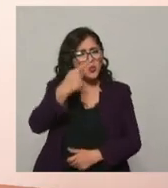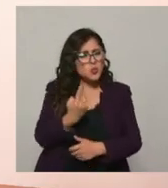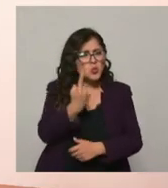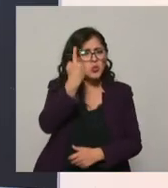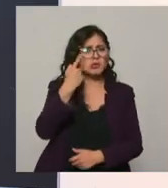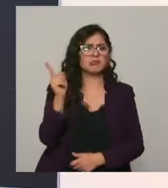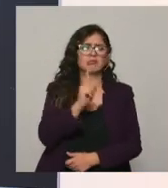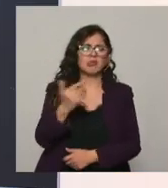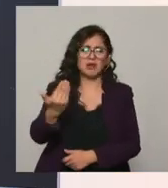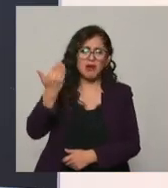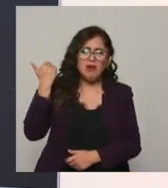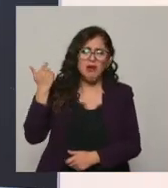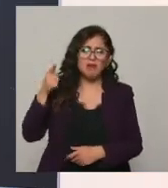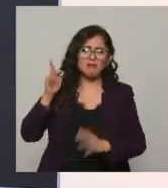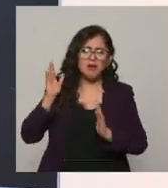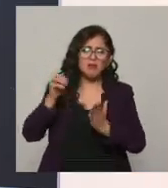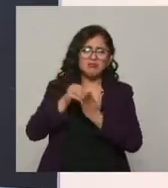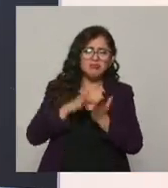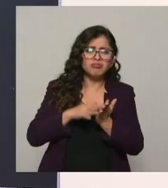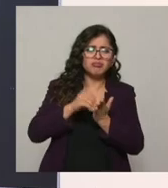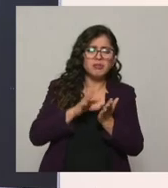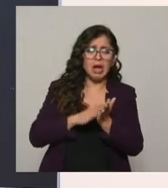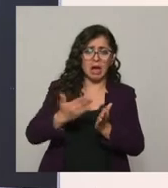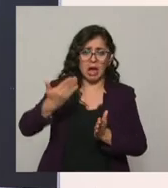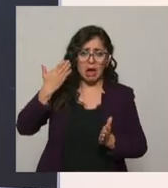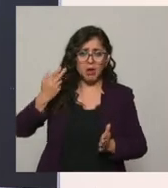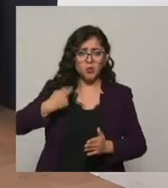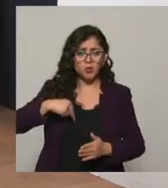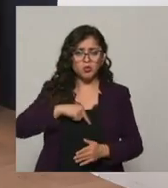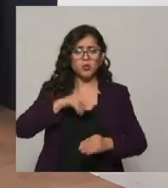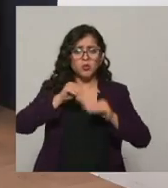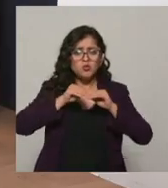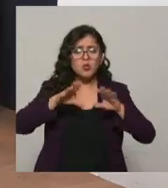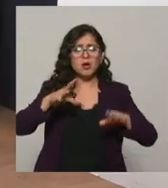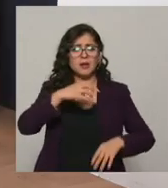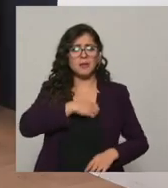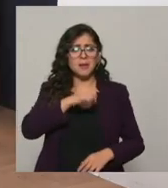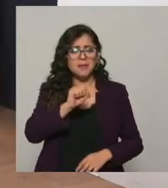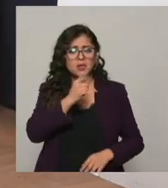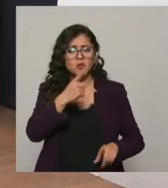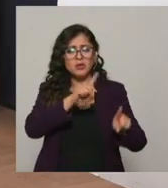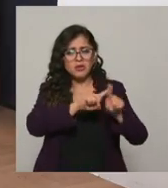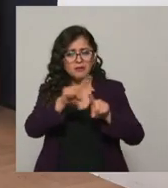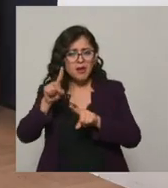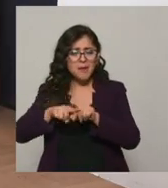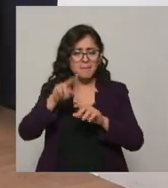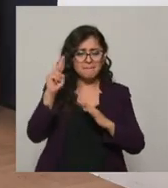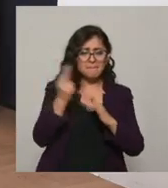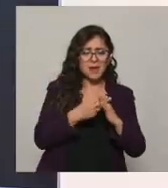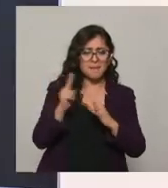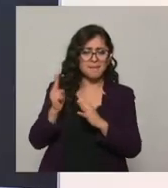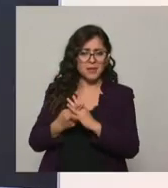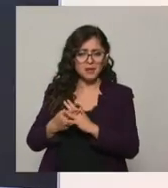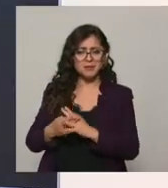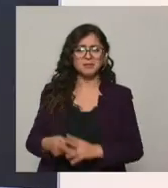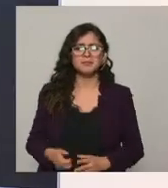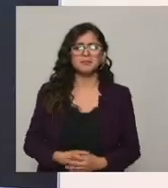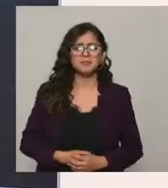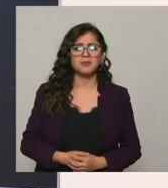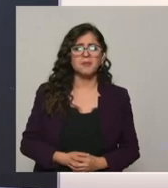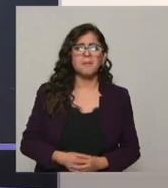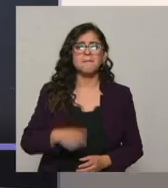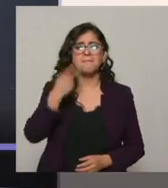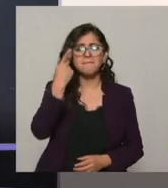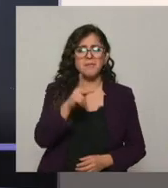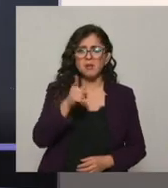registra. Ya también hemos ventilado aquí en Capital 21 la serie de linchamientos que hay y además ya está harta